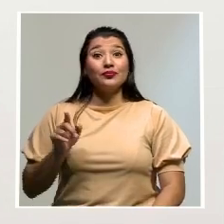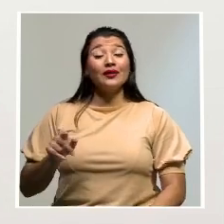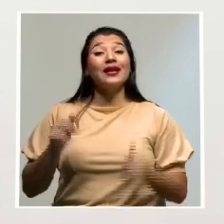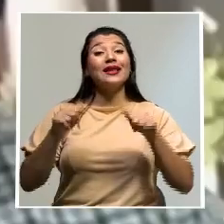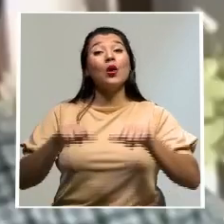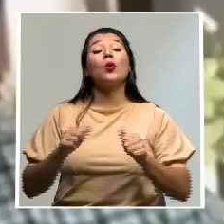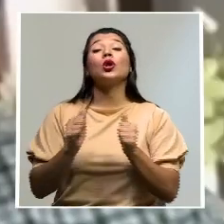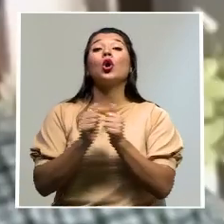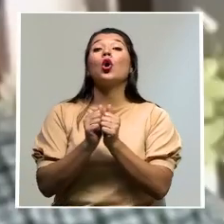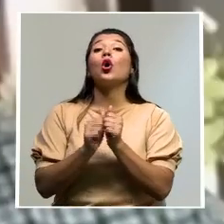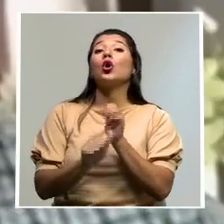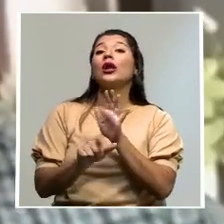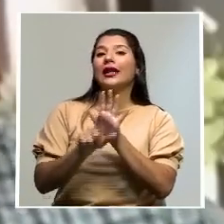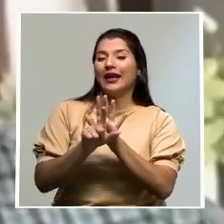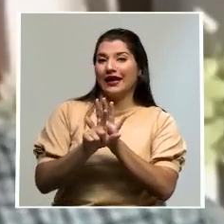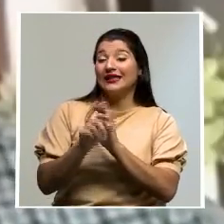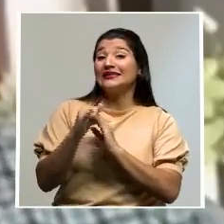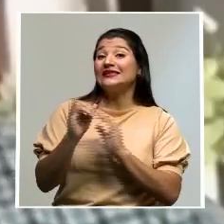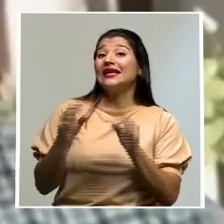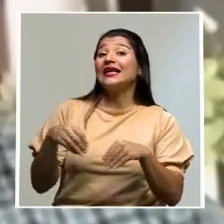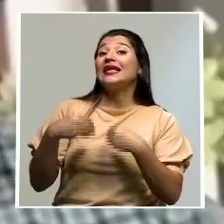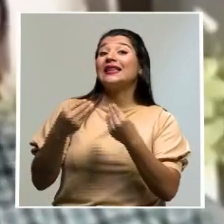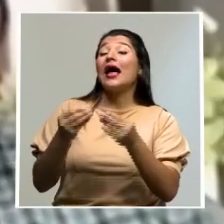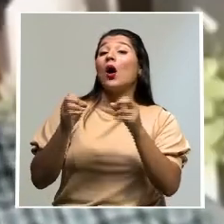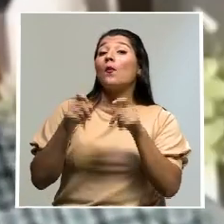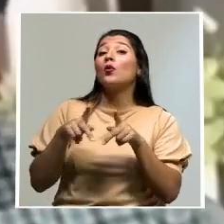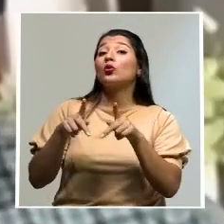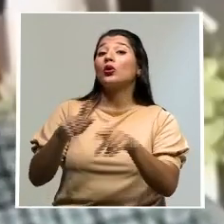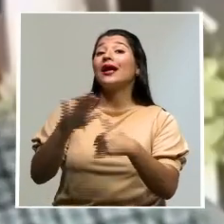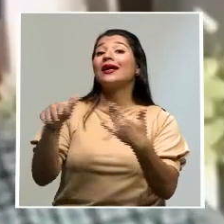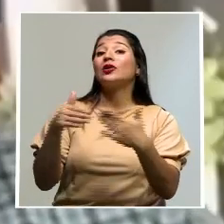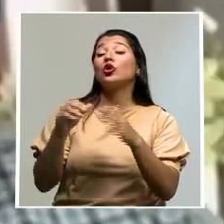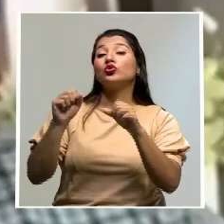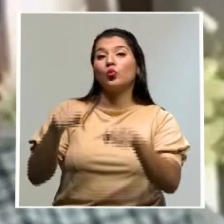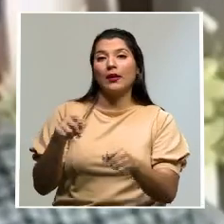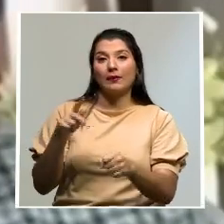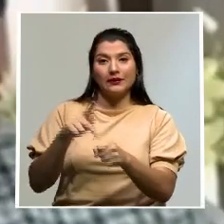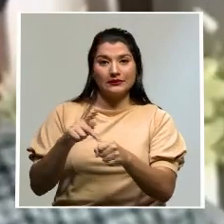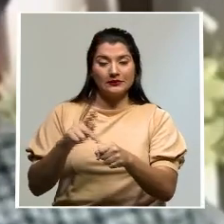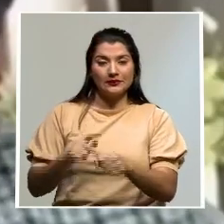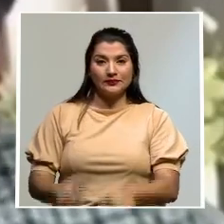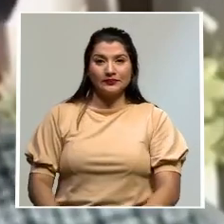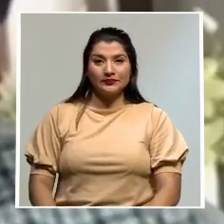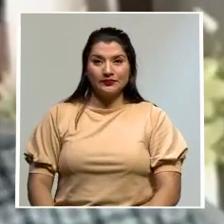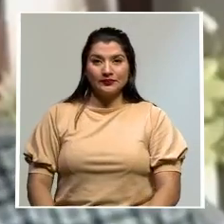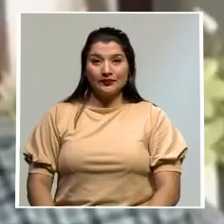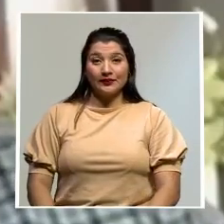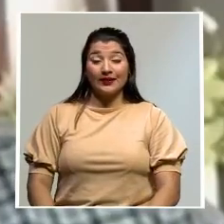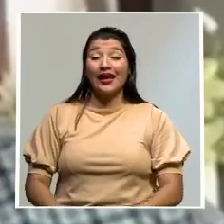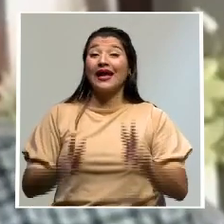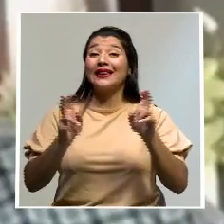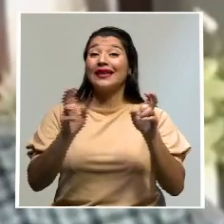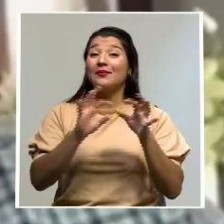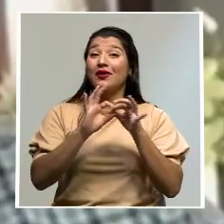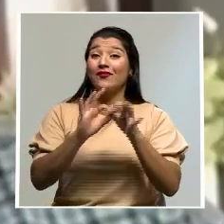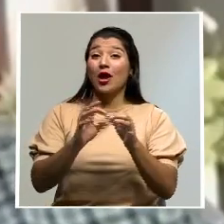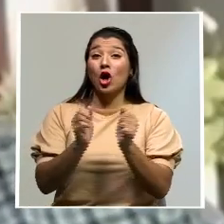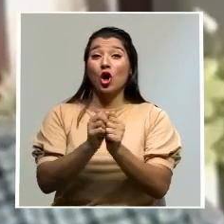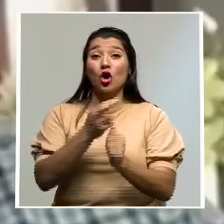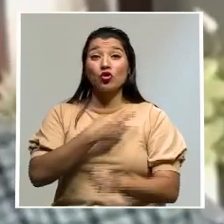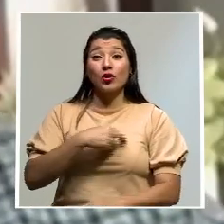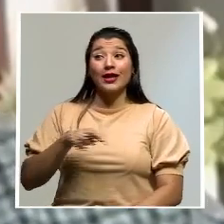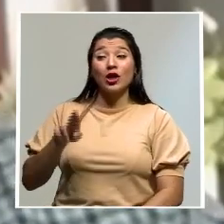una legislación que dé espacio a todos los actores en su discusión. En el campo religioso, es